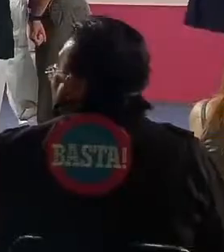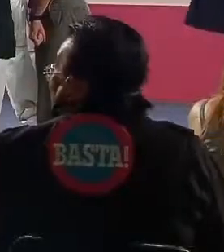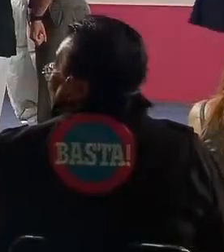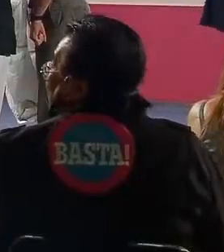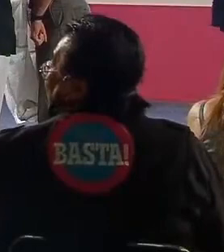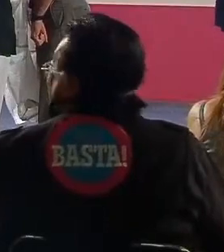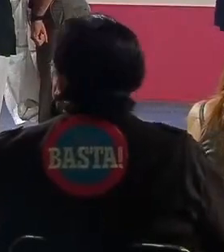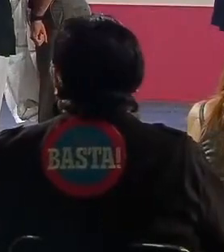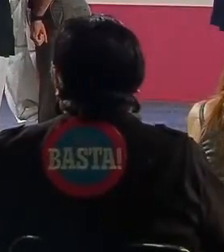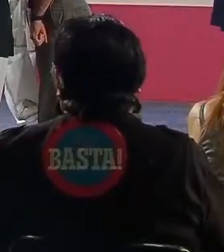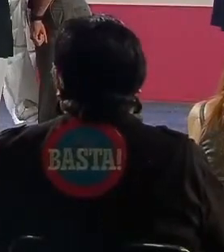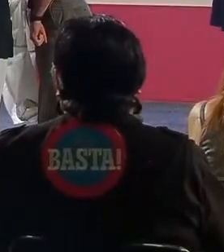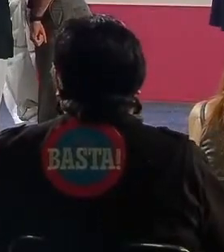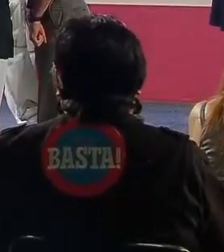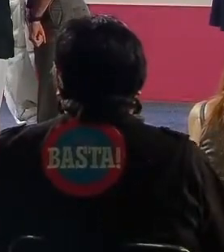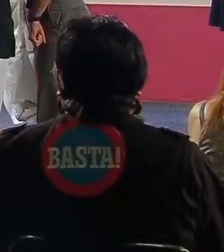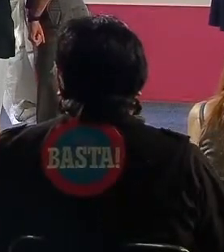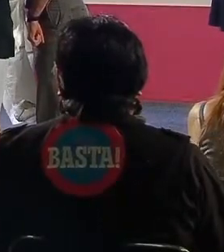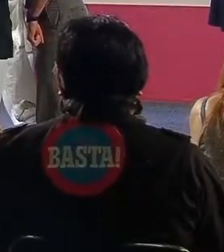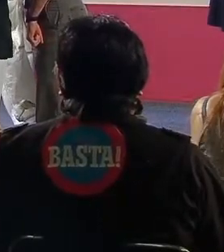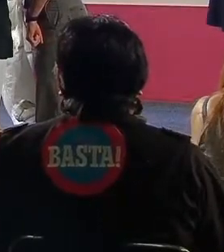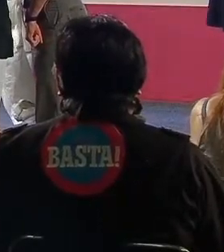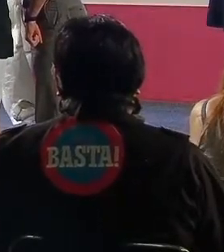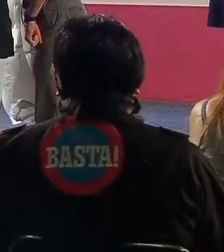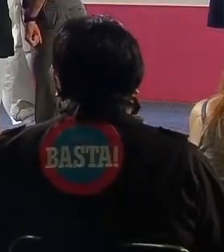Oh, se toca.